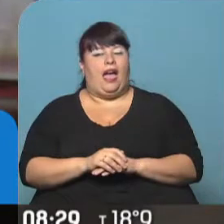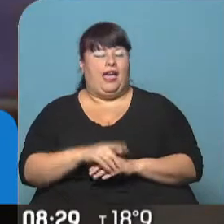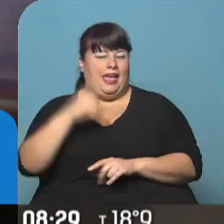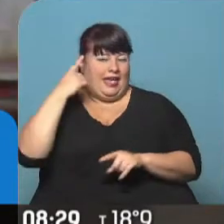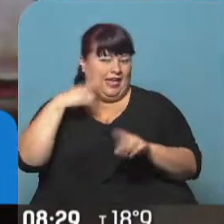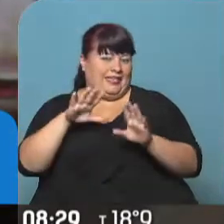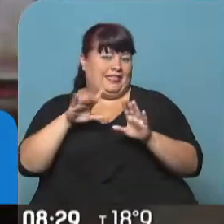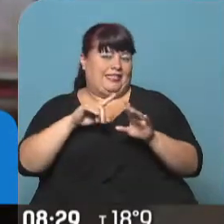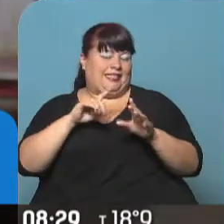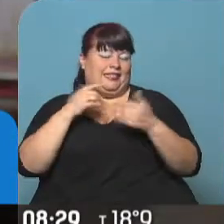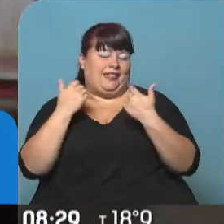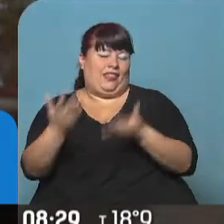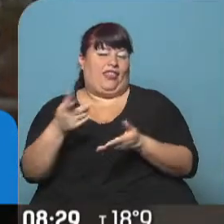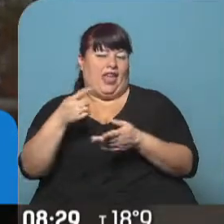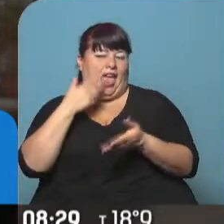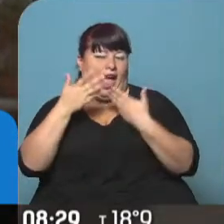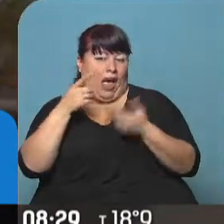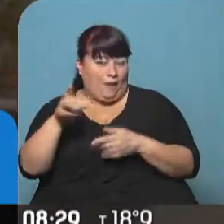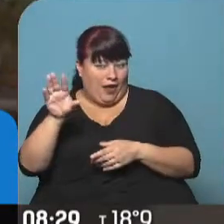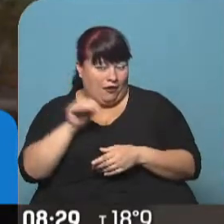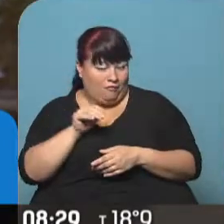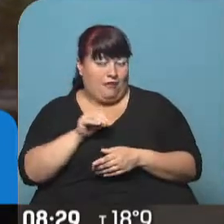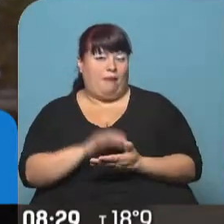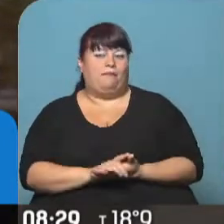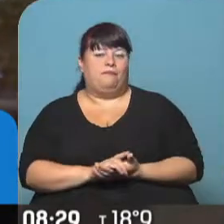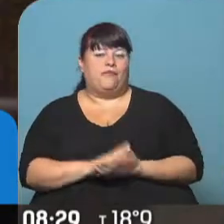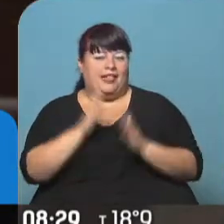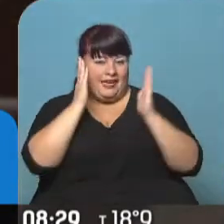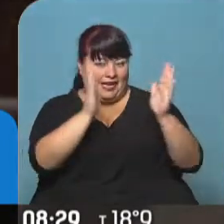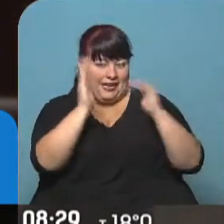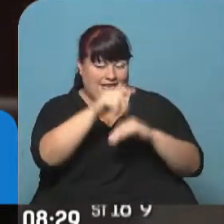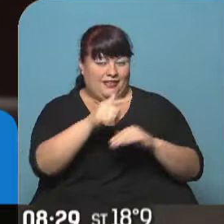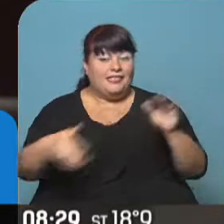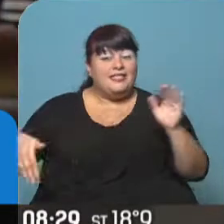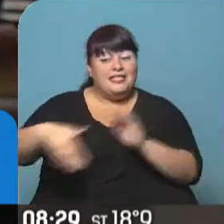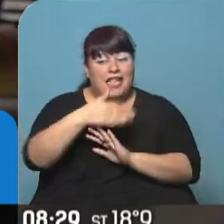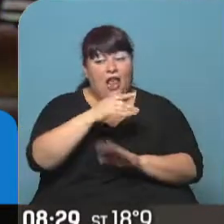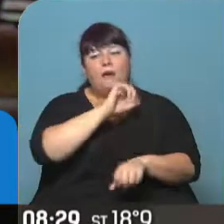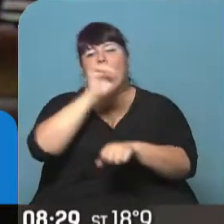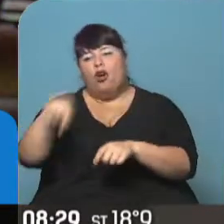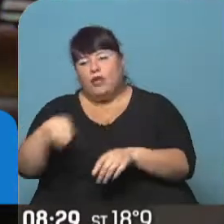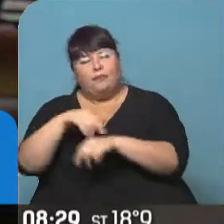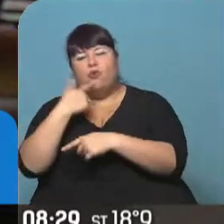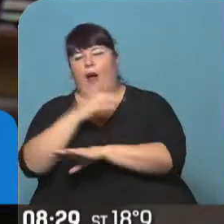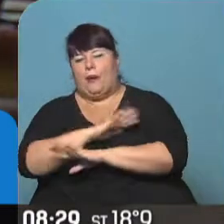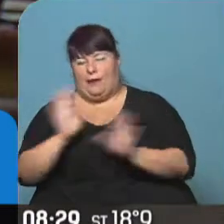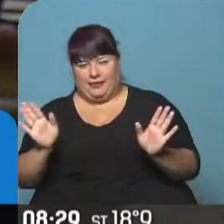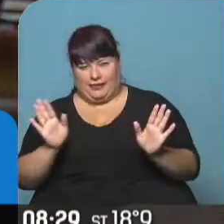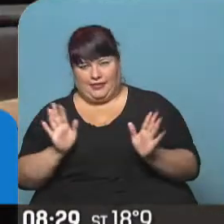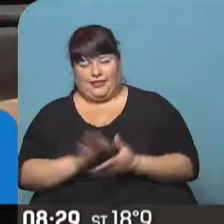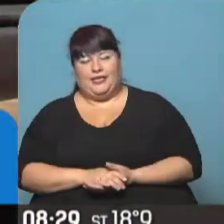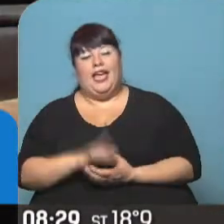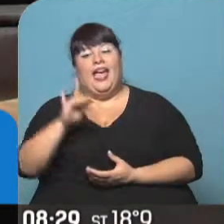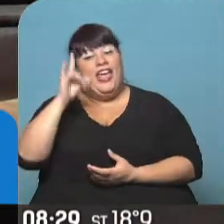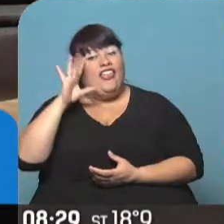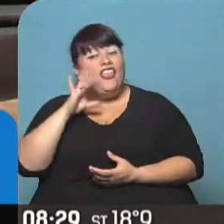eran direccionarios de sus palabras, que estaba apuntando a ellos, salió y después volvió a entrar y nunca más habló. De